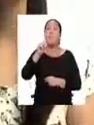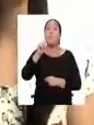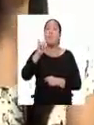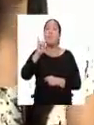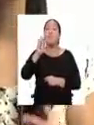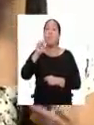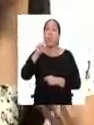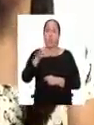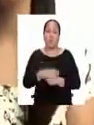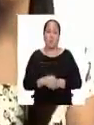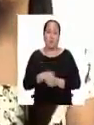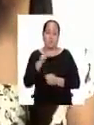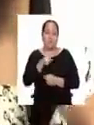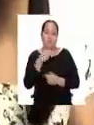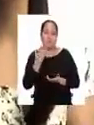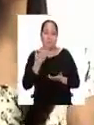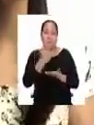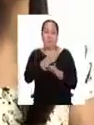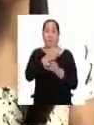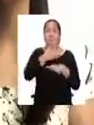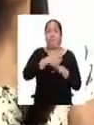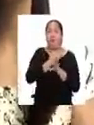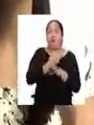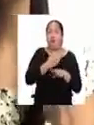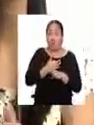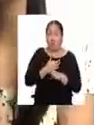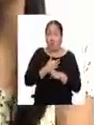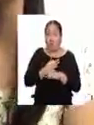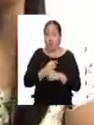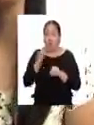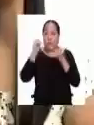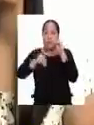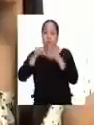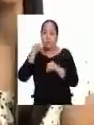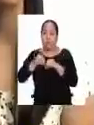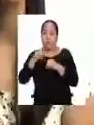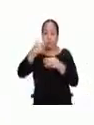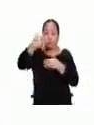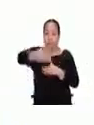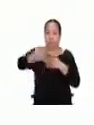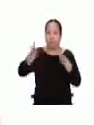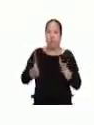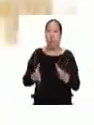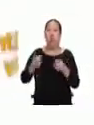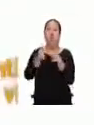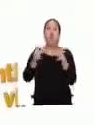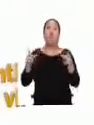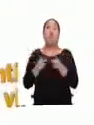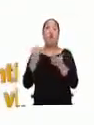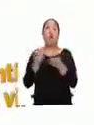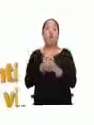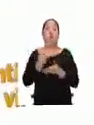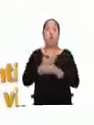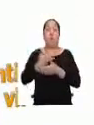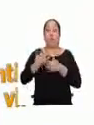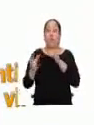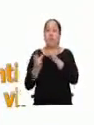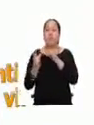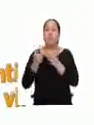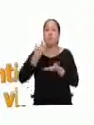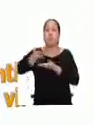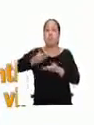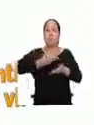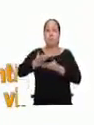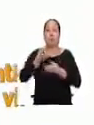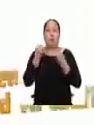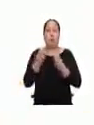de realidad creada digitalmente para simular un espacio nuevo donde los humanos podemos interactuar. Pero ¿cómo creen que los sentidos responden